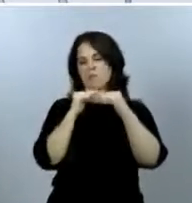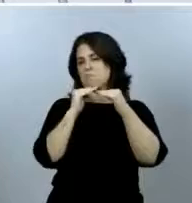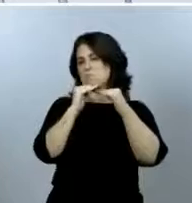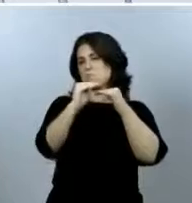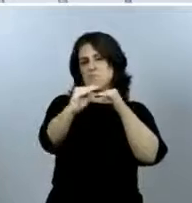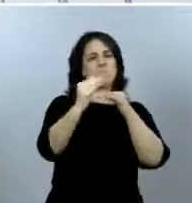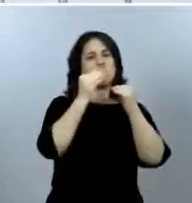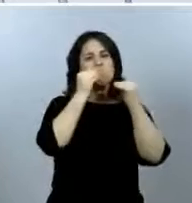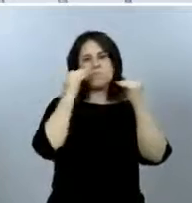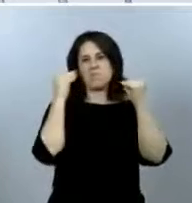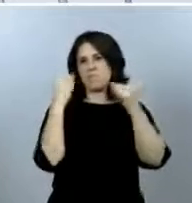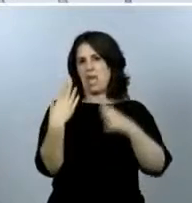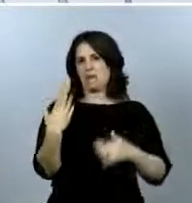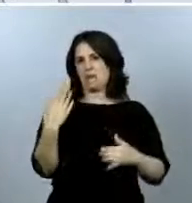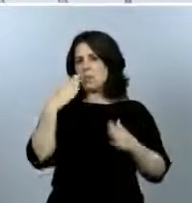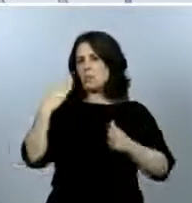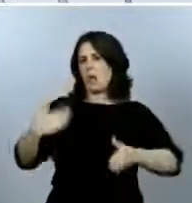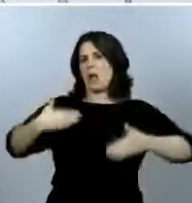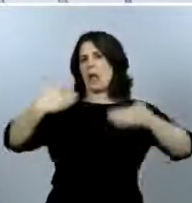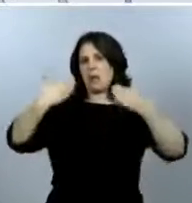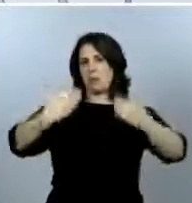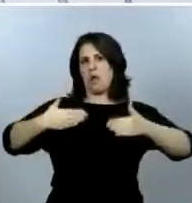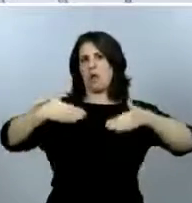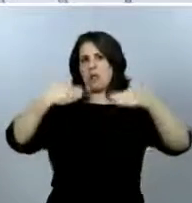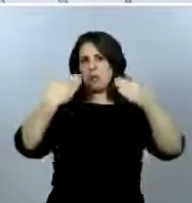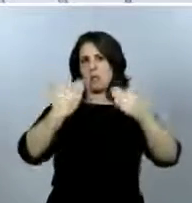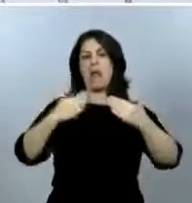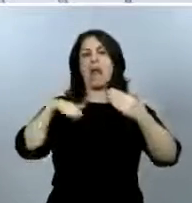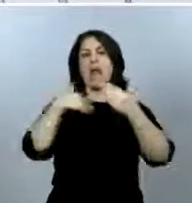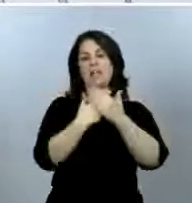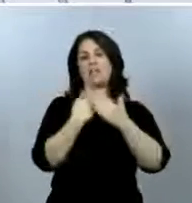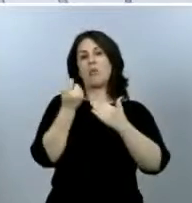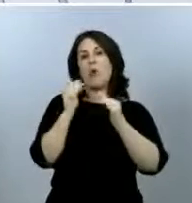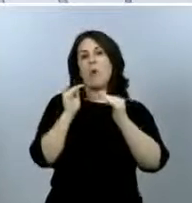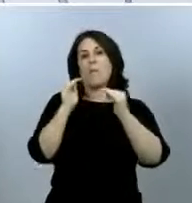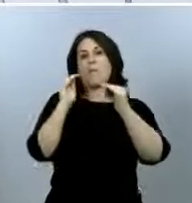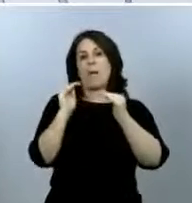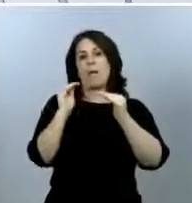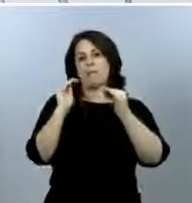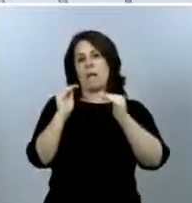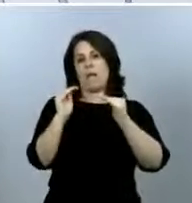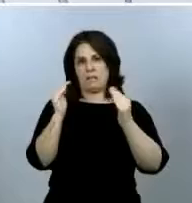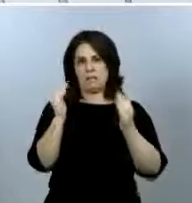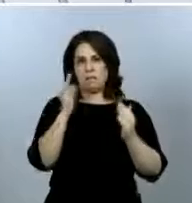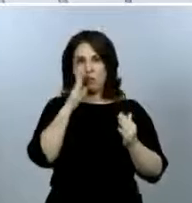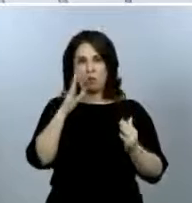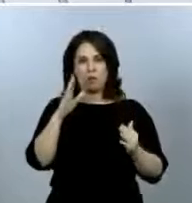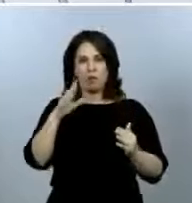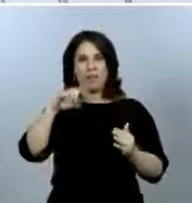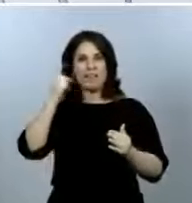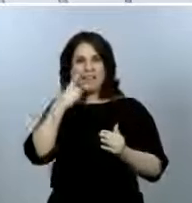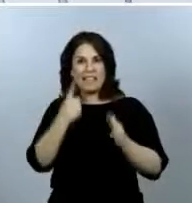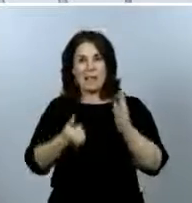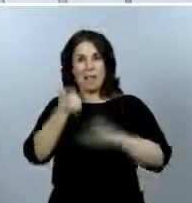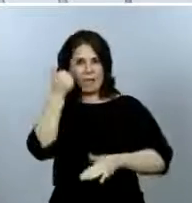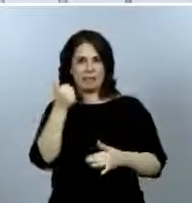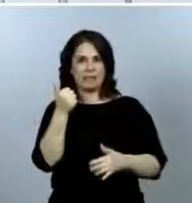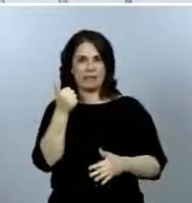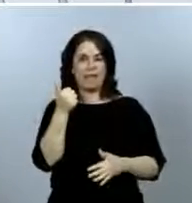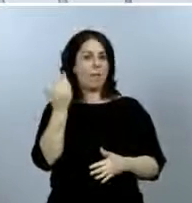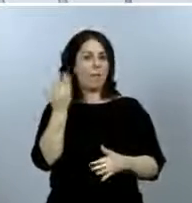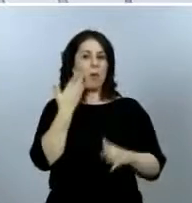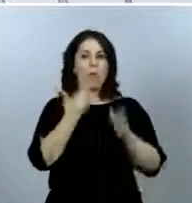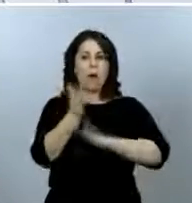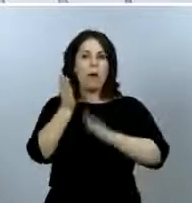un poco menos aguda hacia abajo porque está notificando mucho más detectando muchísimo más pero seguimos teniendo una tendencia